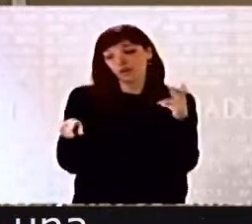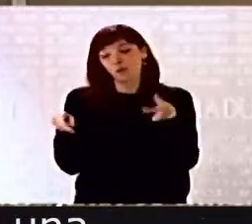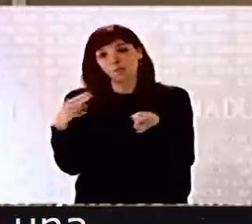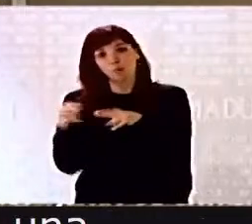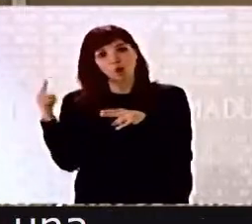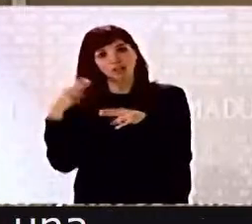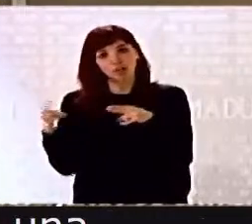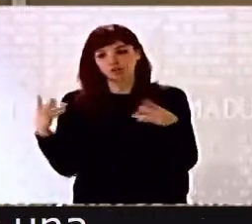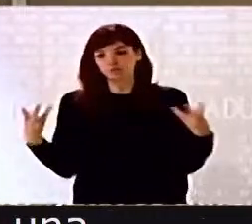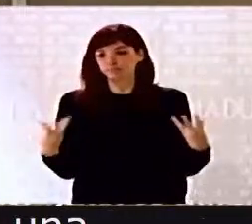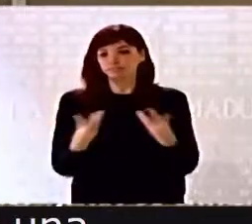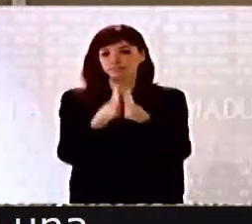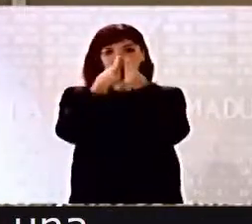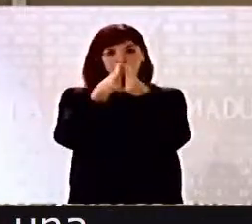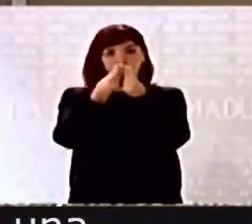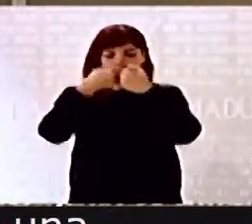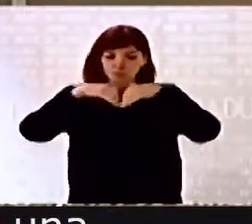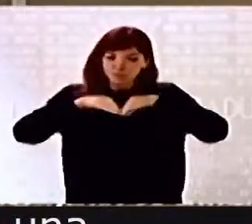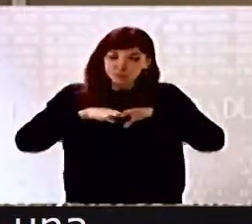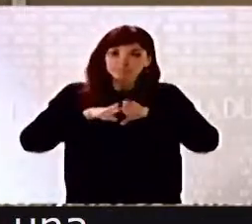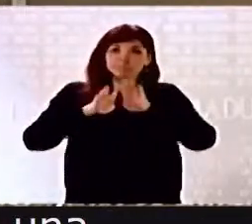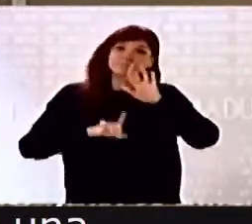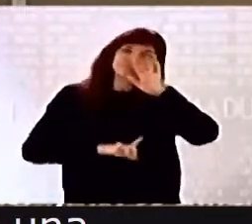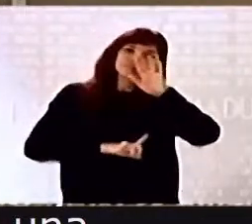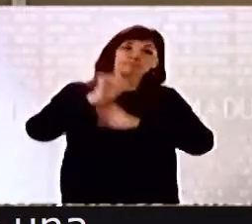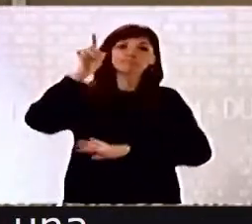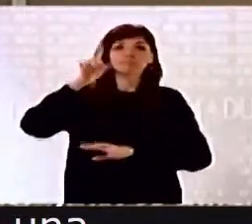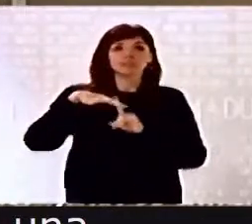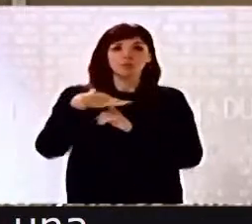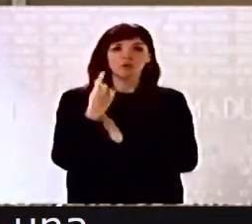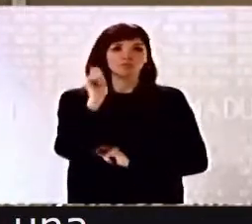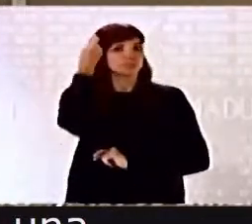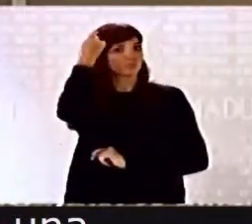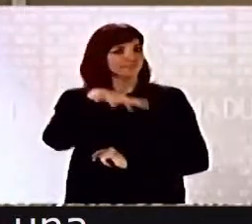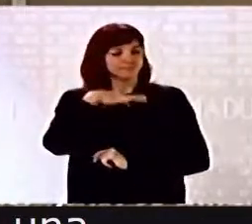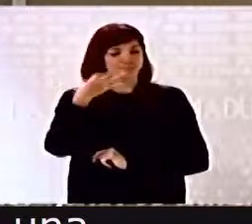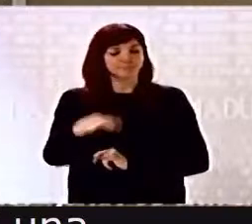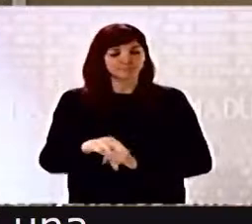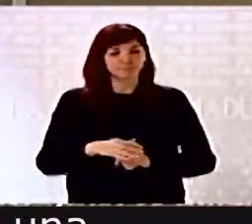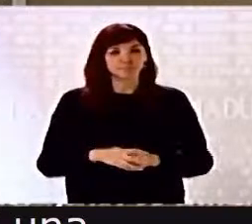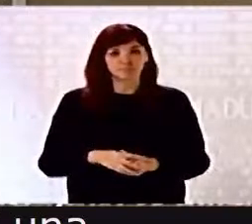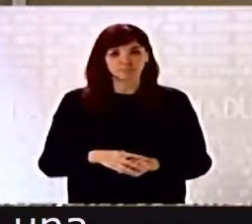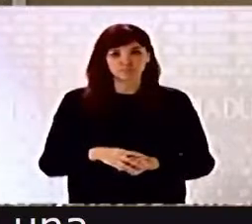permita que podamos salir de esta situación.